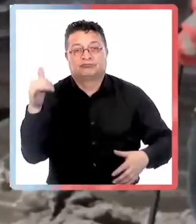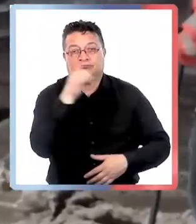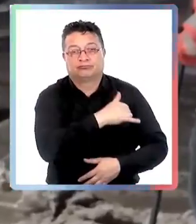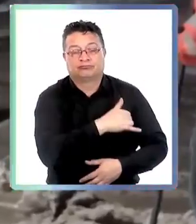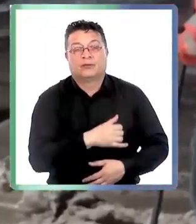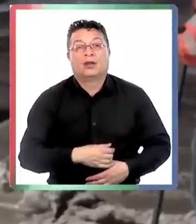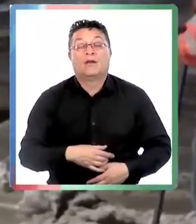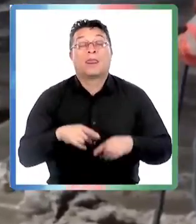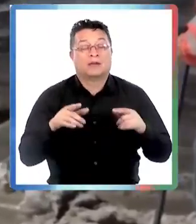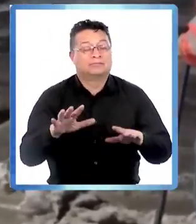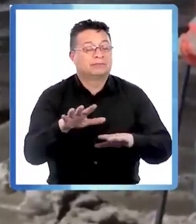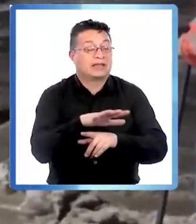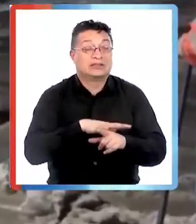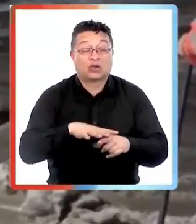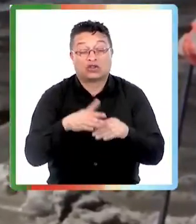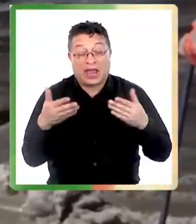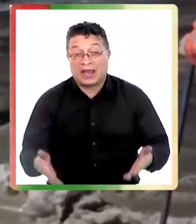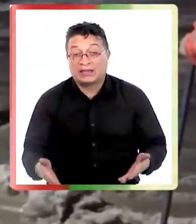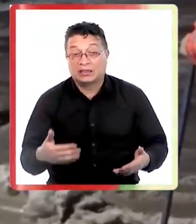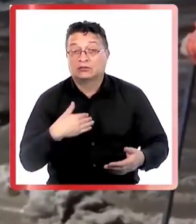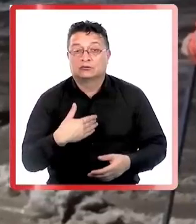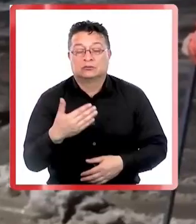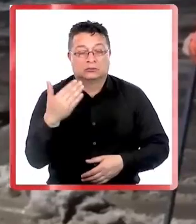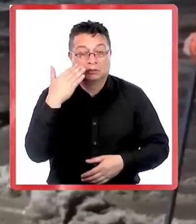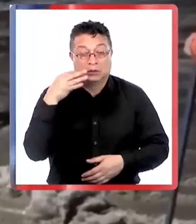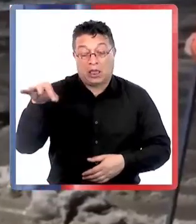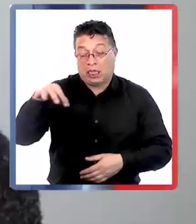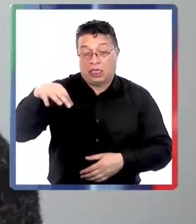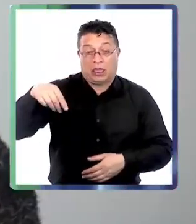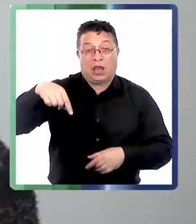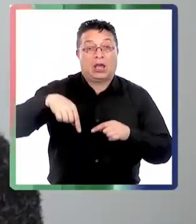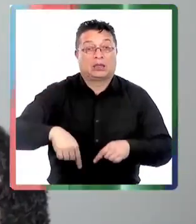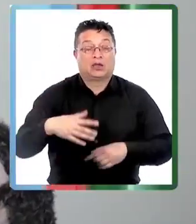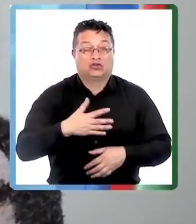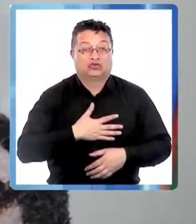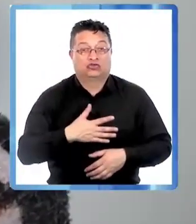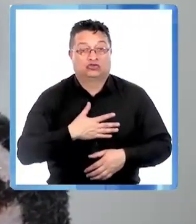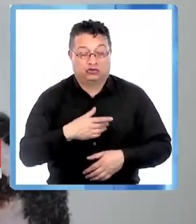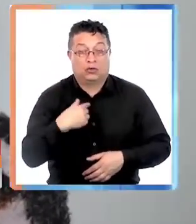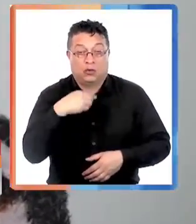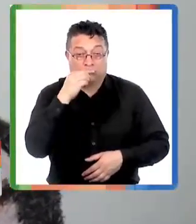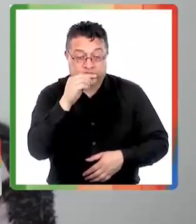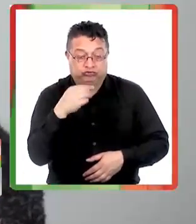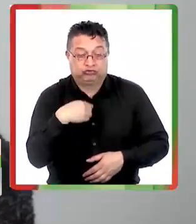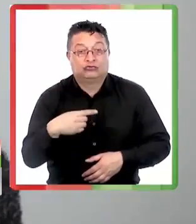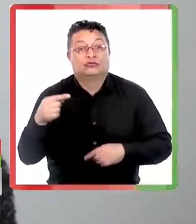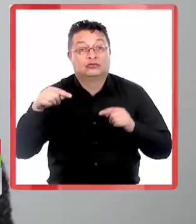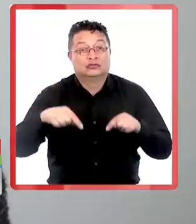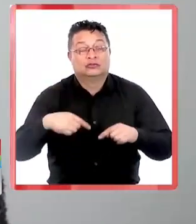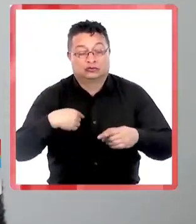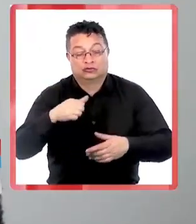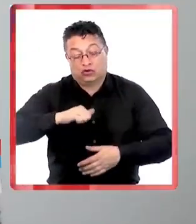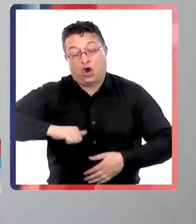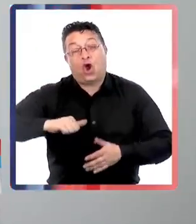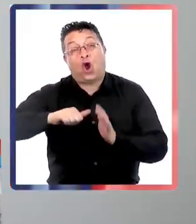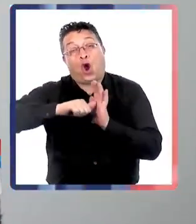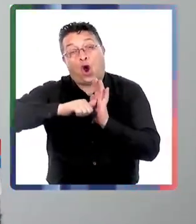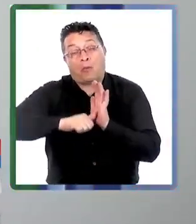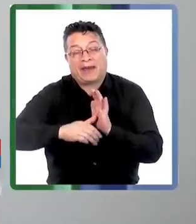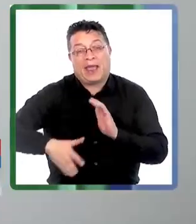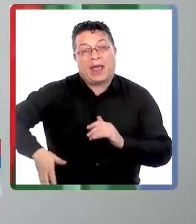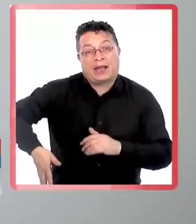y nieve. Horrible la situación aquí. Yo prácticamente estoy aislada porque yo estoy reciente, o sea, tengo una